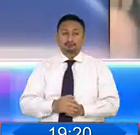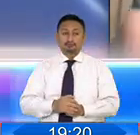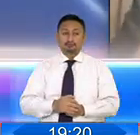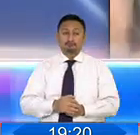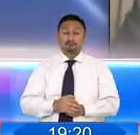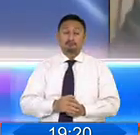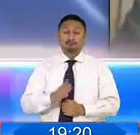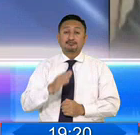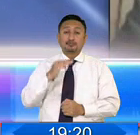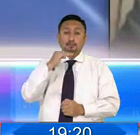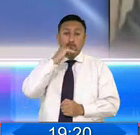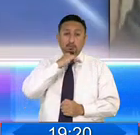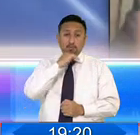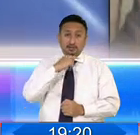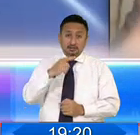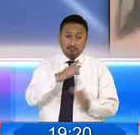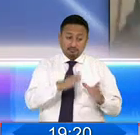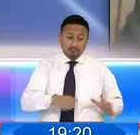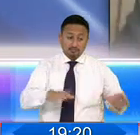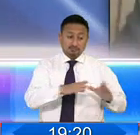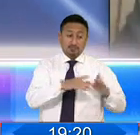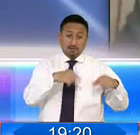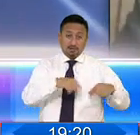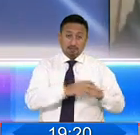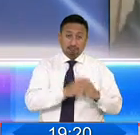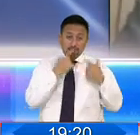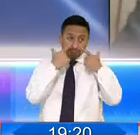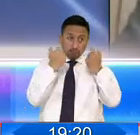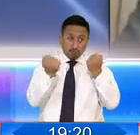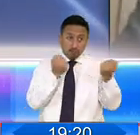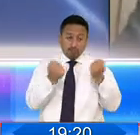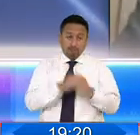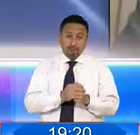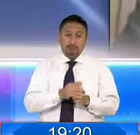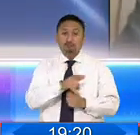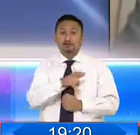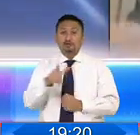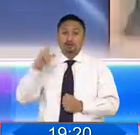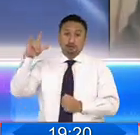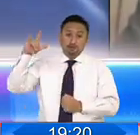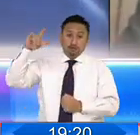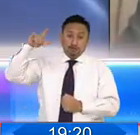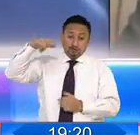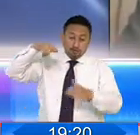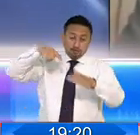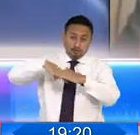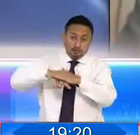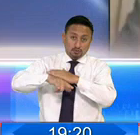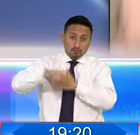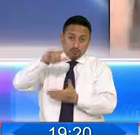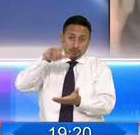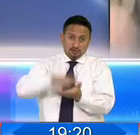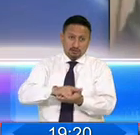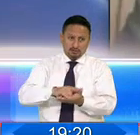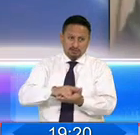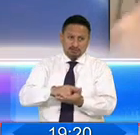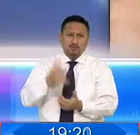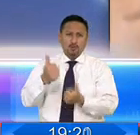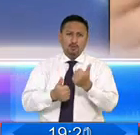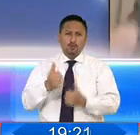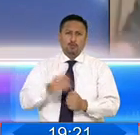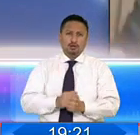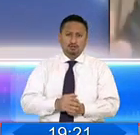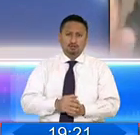cual había por lo menos un monitoreo, qué tipo de narcoavionetas ingresaban al Ecuador, había